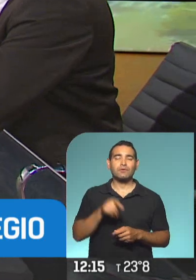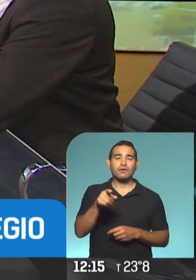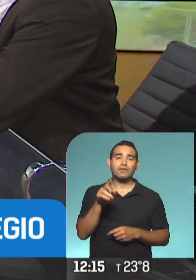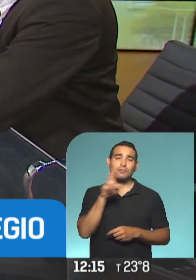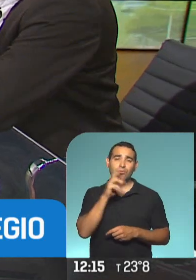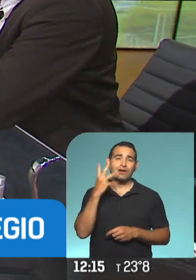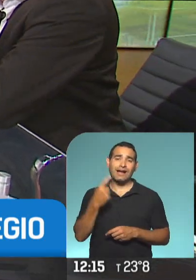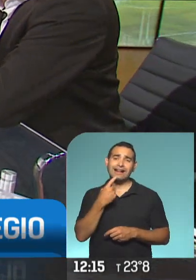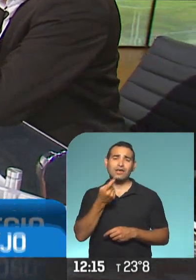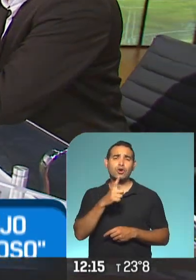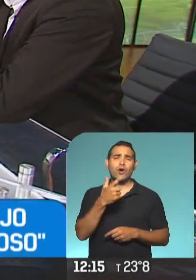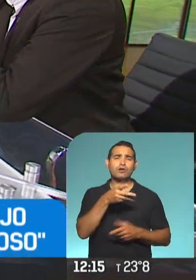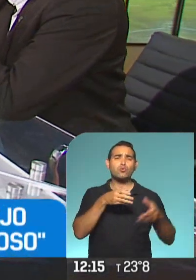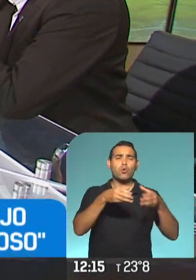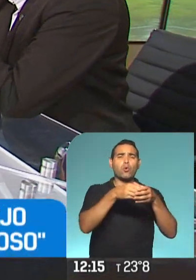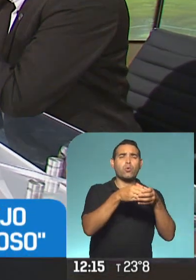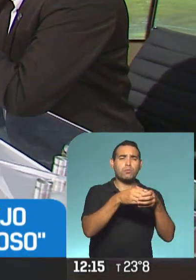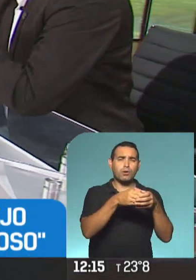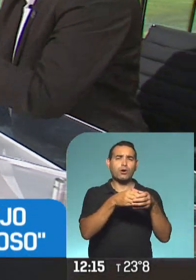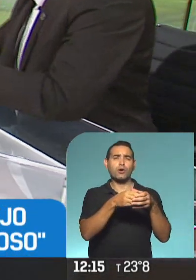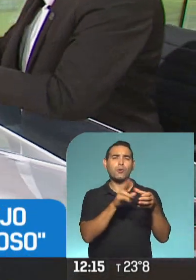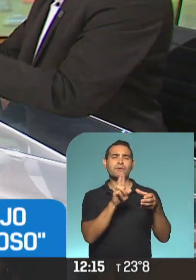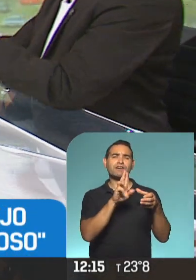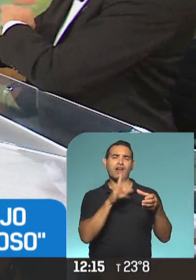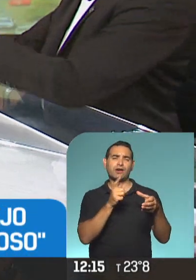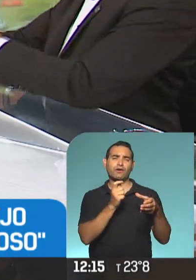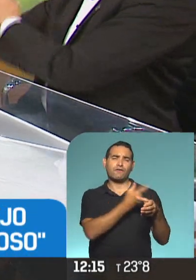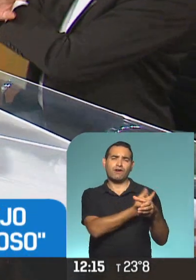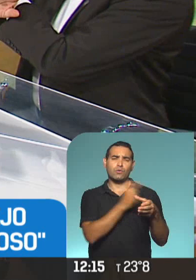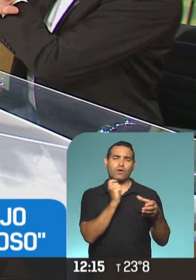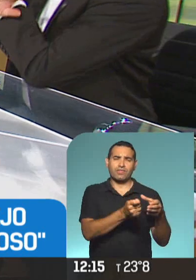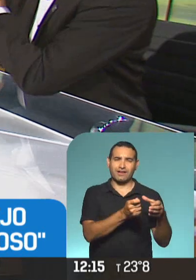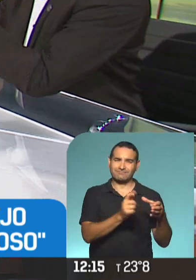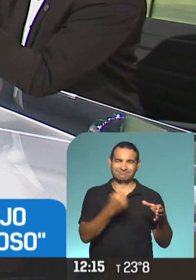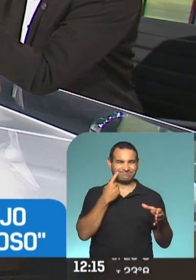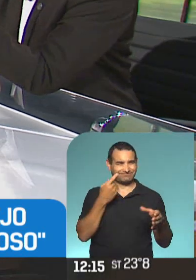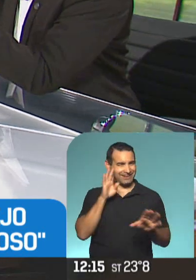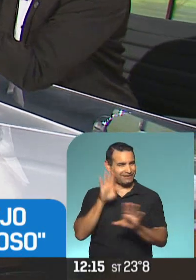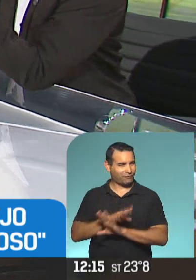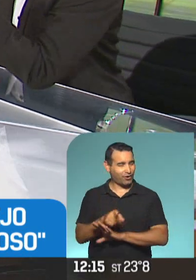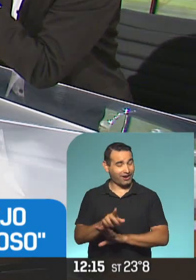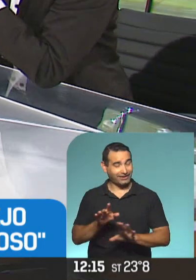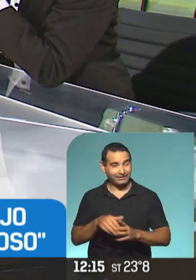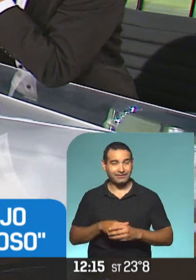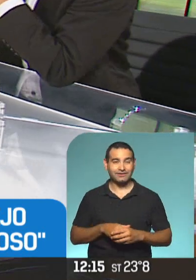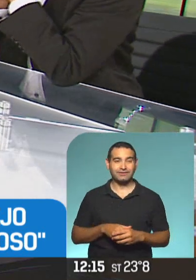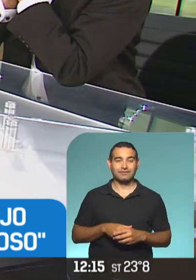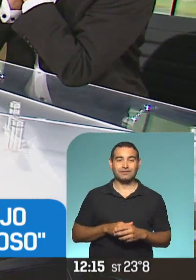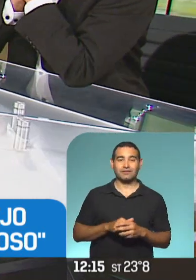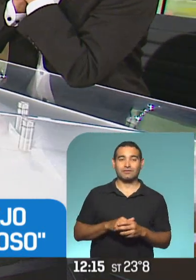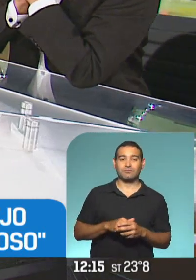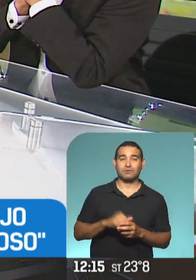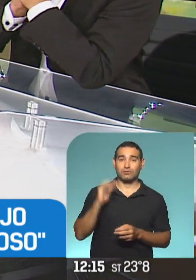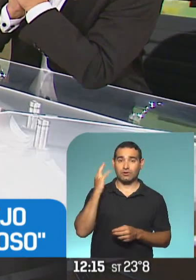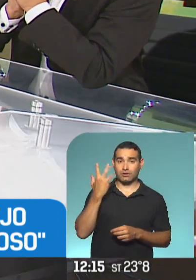esos términos, creo que está mal asesorada comunicacionalmente, pero eso sí es un déficit de este Además, gobierno. porque entendemos que Carla Bisotti no estaba